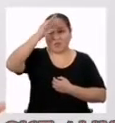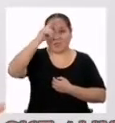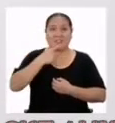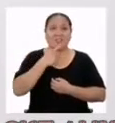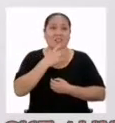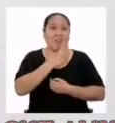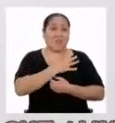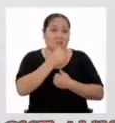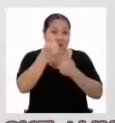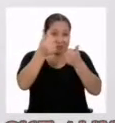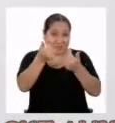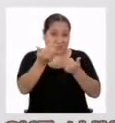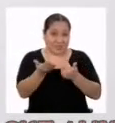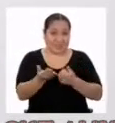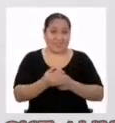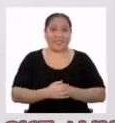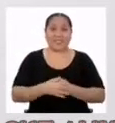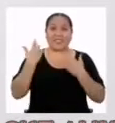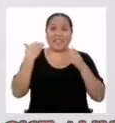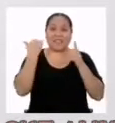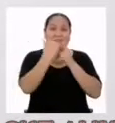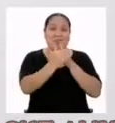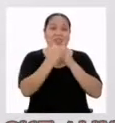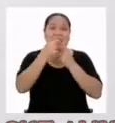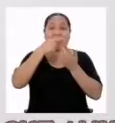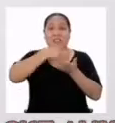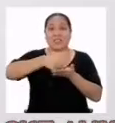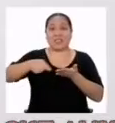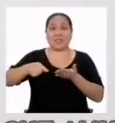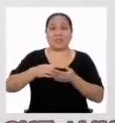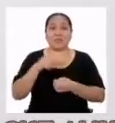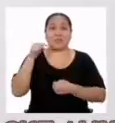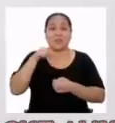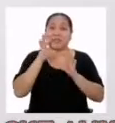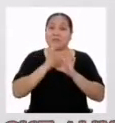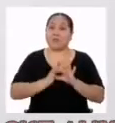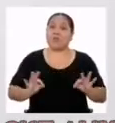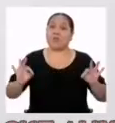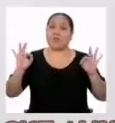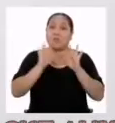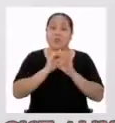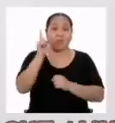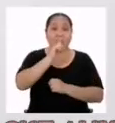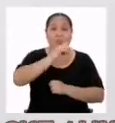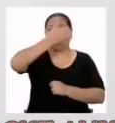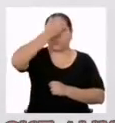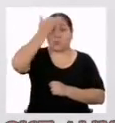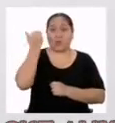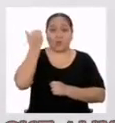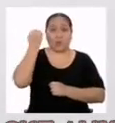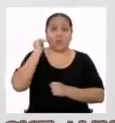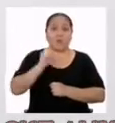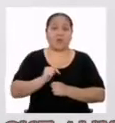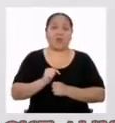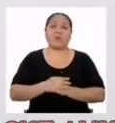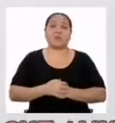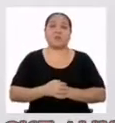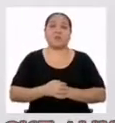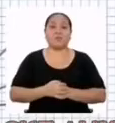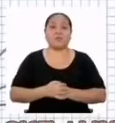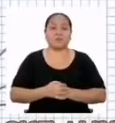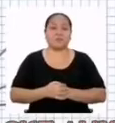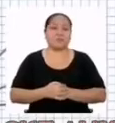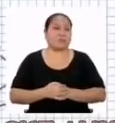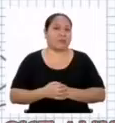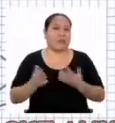están? Ya estamos a la mitad de la semana y es muy importante que no olvidemos que a pesar que se